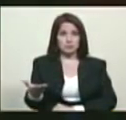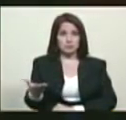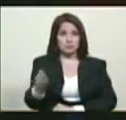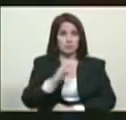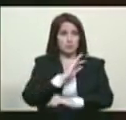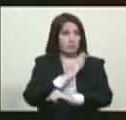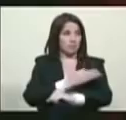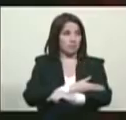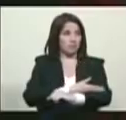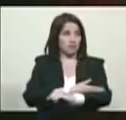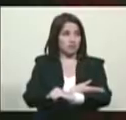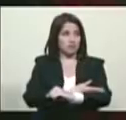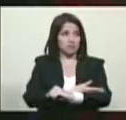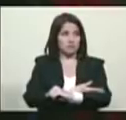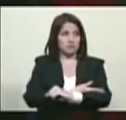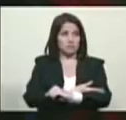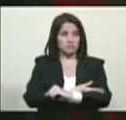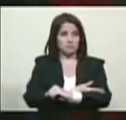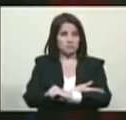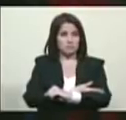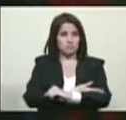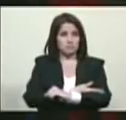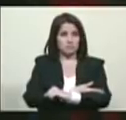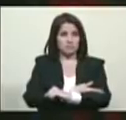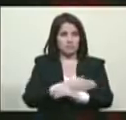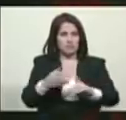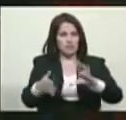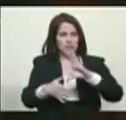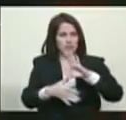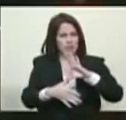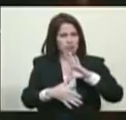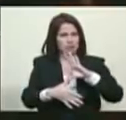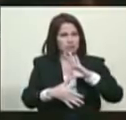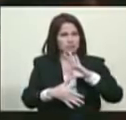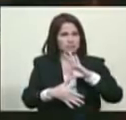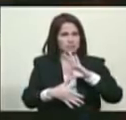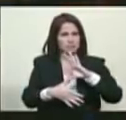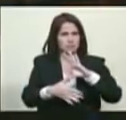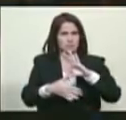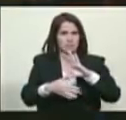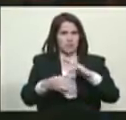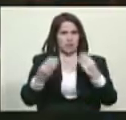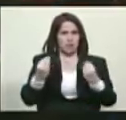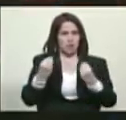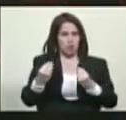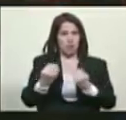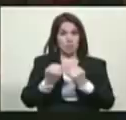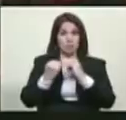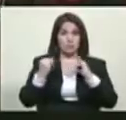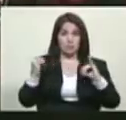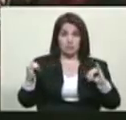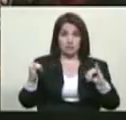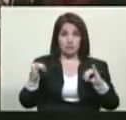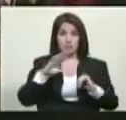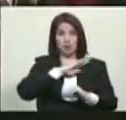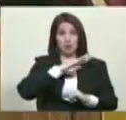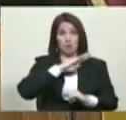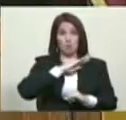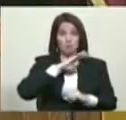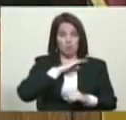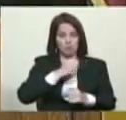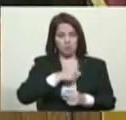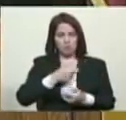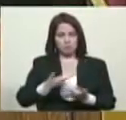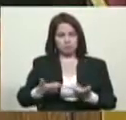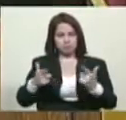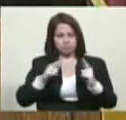Fuerzas Armadas en América Latina o en el mundo, si no garantiza independencia y soberanía, no tiene